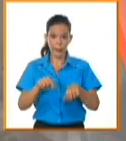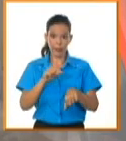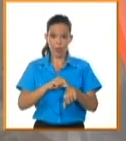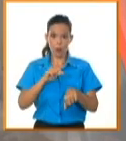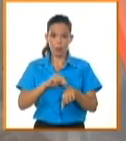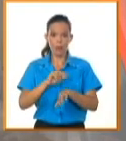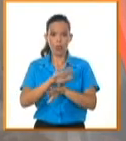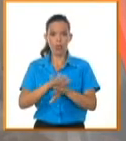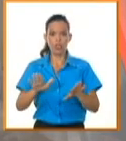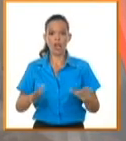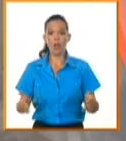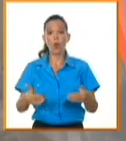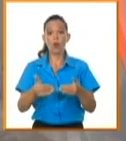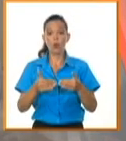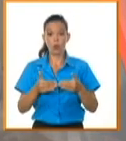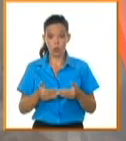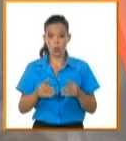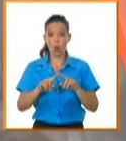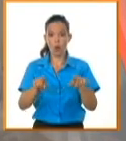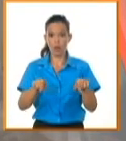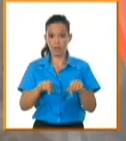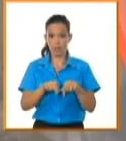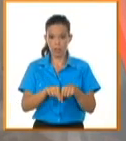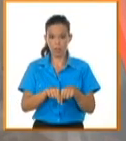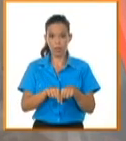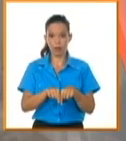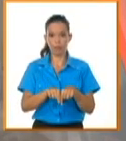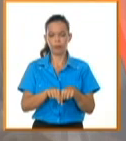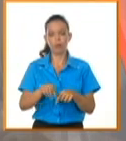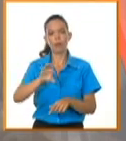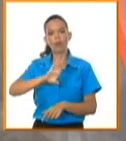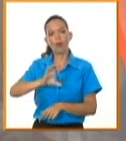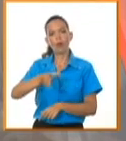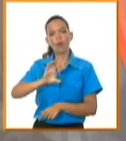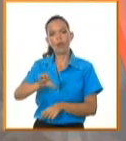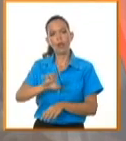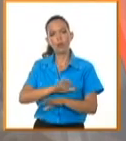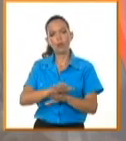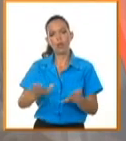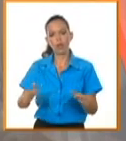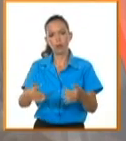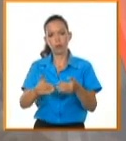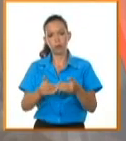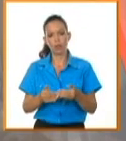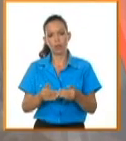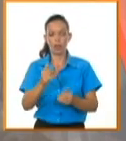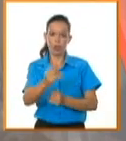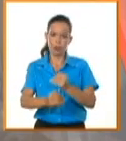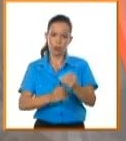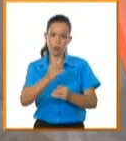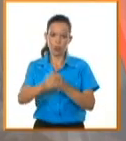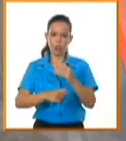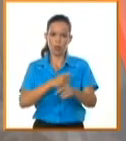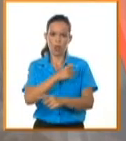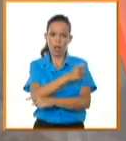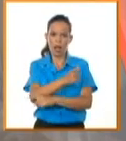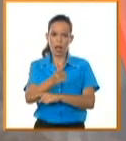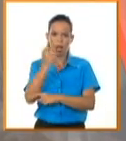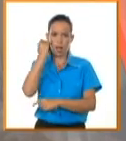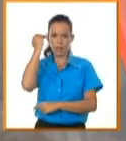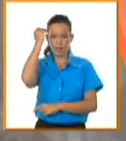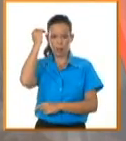a nivel de oficinas bancarias a nivel de bancario el proceso de capacitación para que con estos